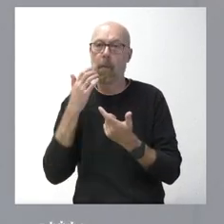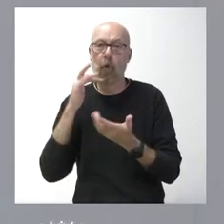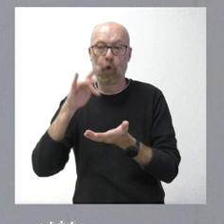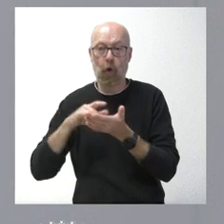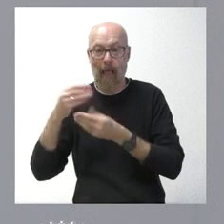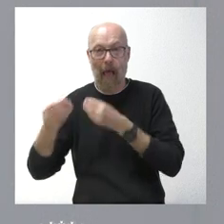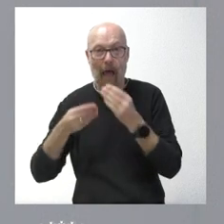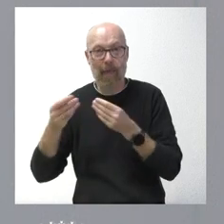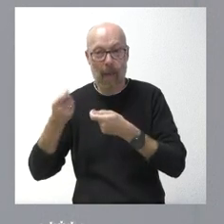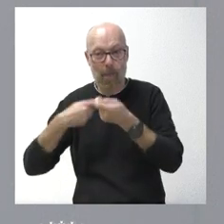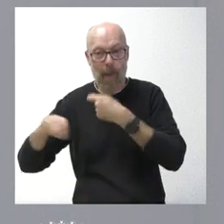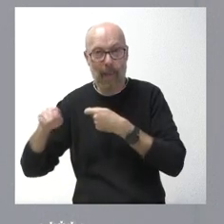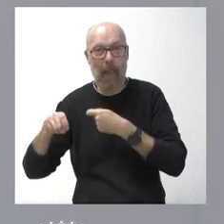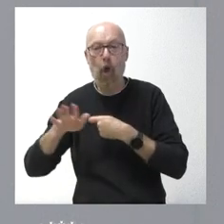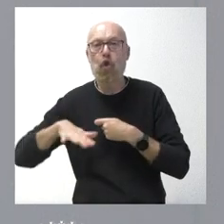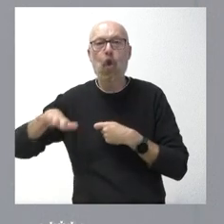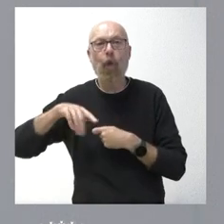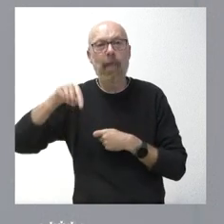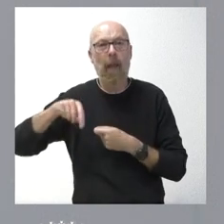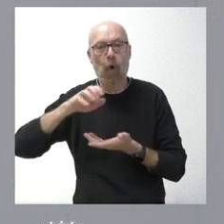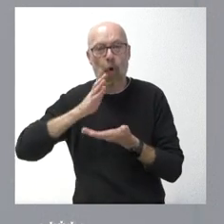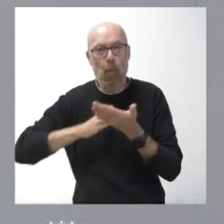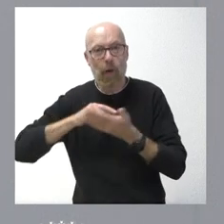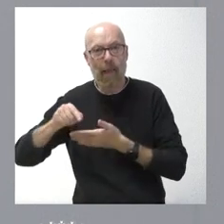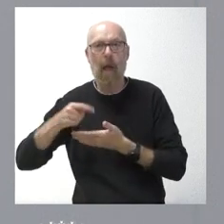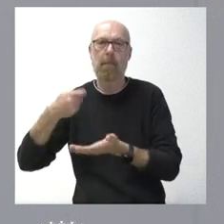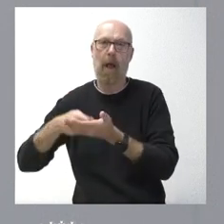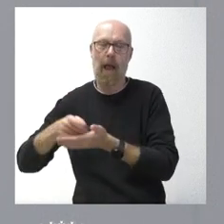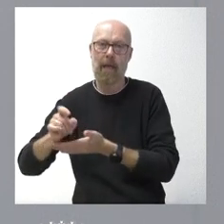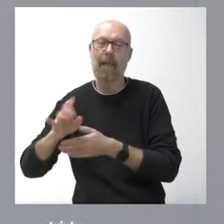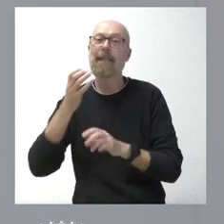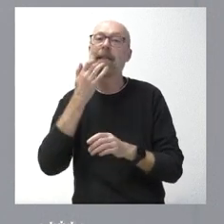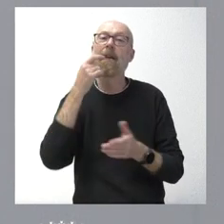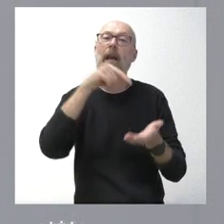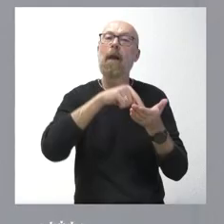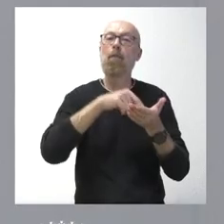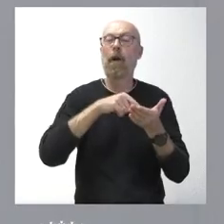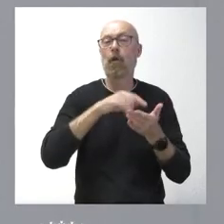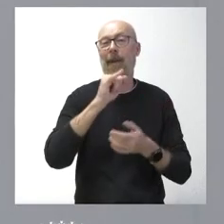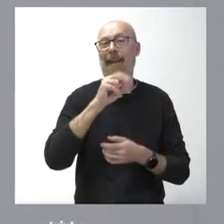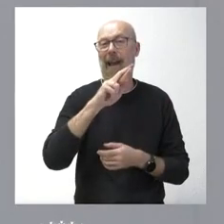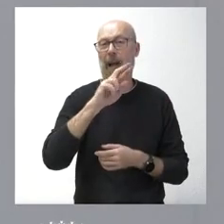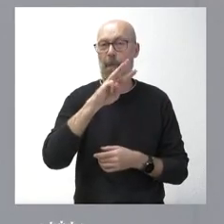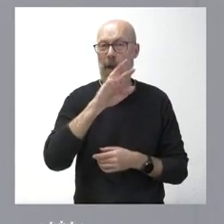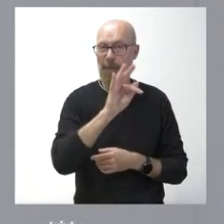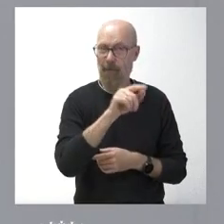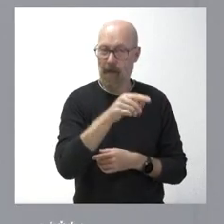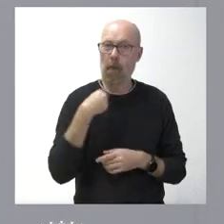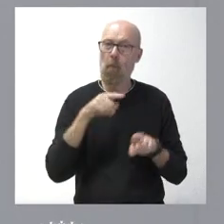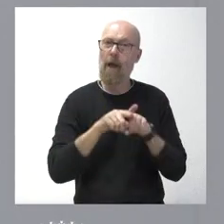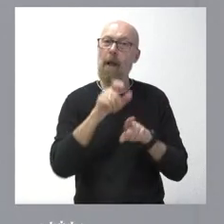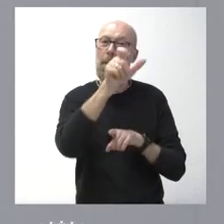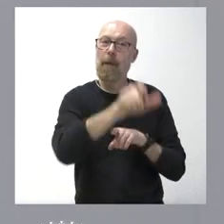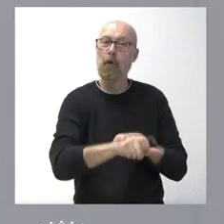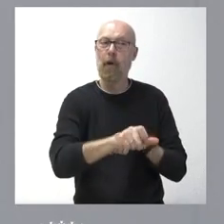transacción del bien se produce y en el caso del impuesto sobre la renta de las personas físicas donde la persona física tiene su domicilio